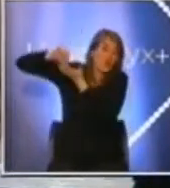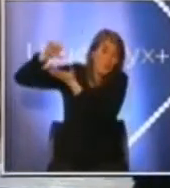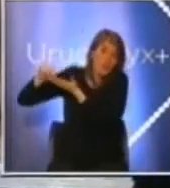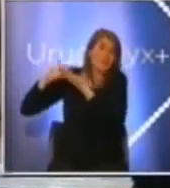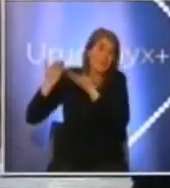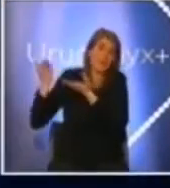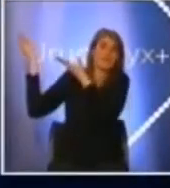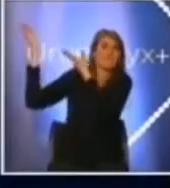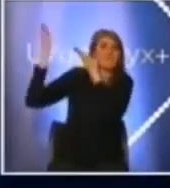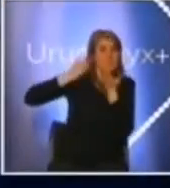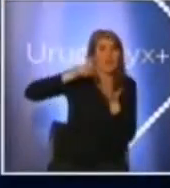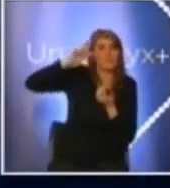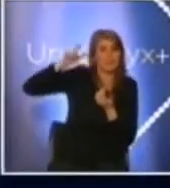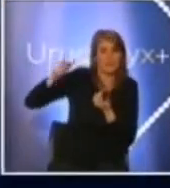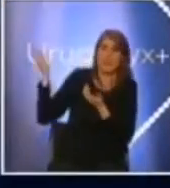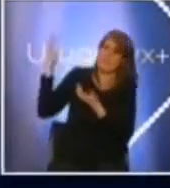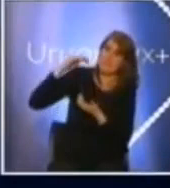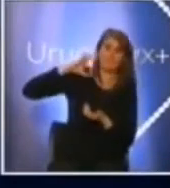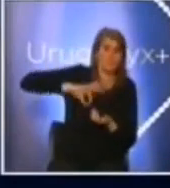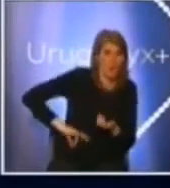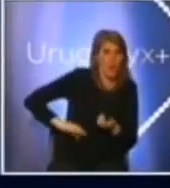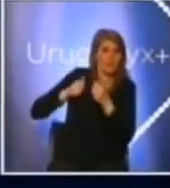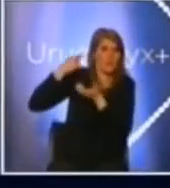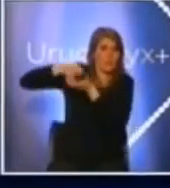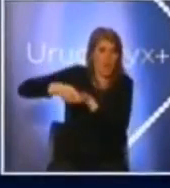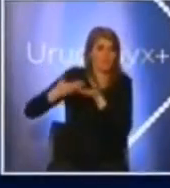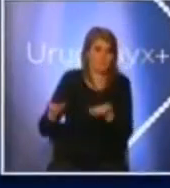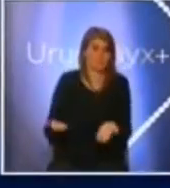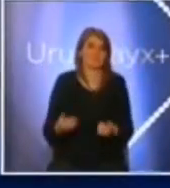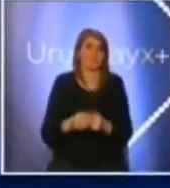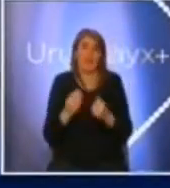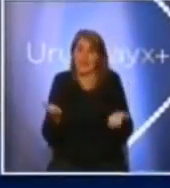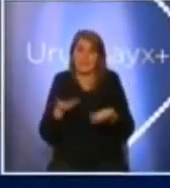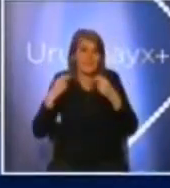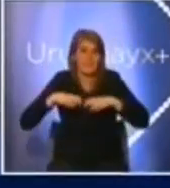están formando. Todas estas líneas de trabajo son líneas de encuentro